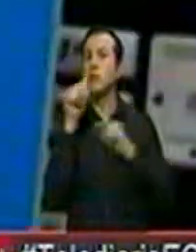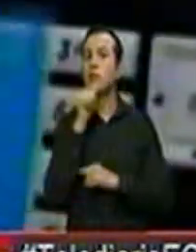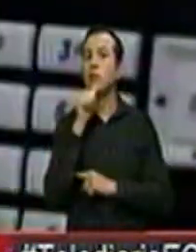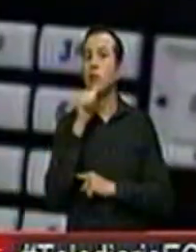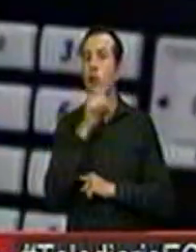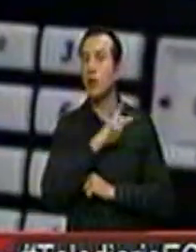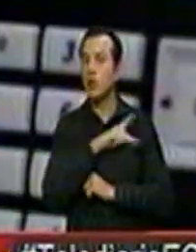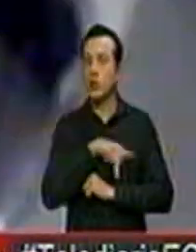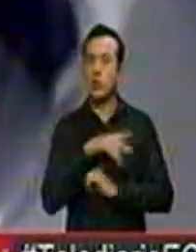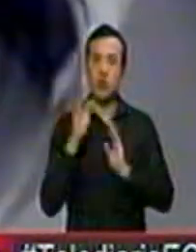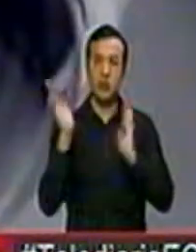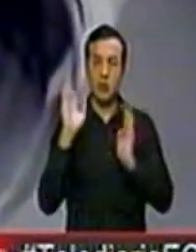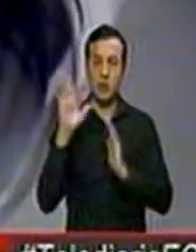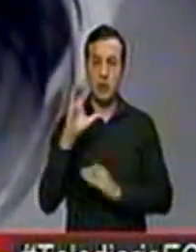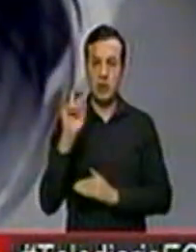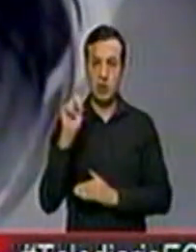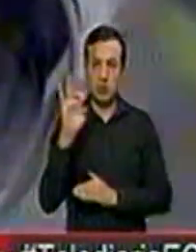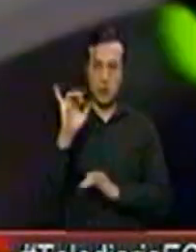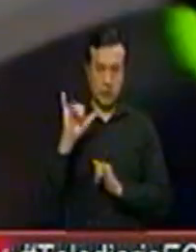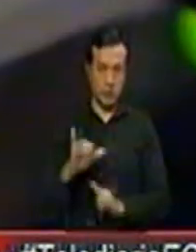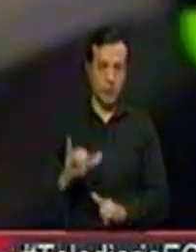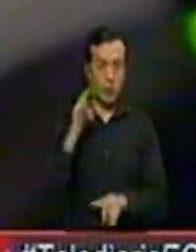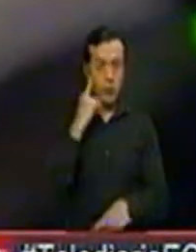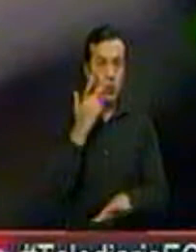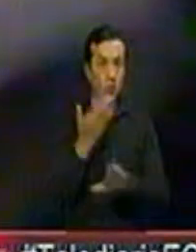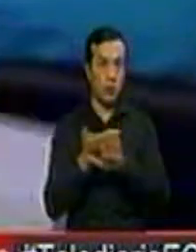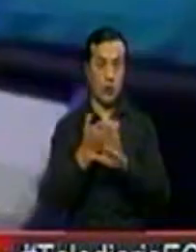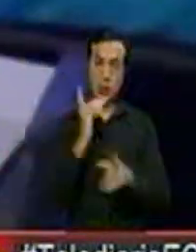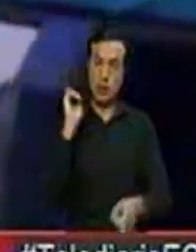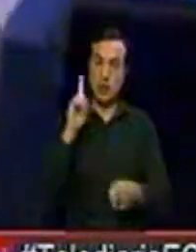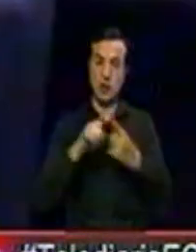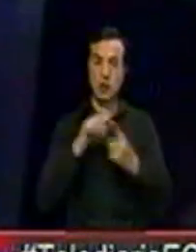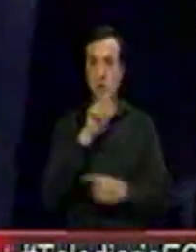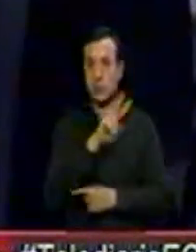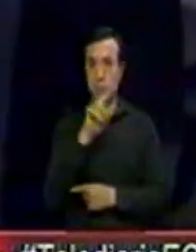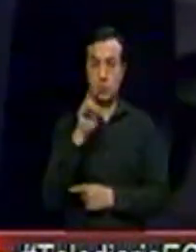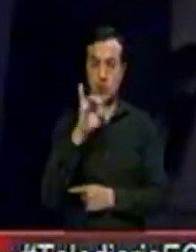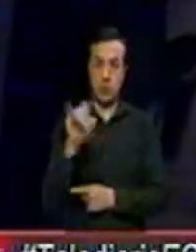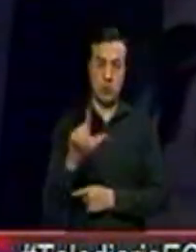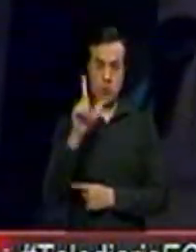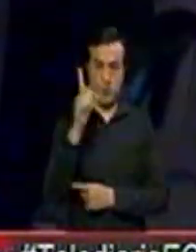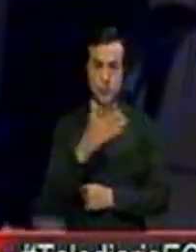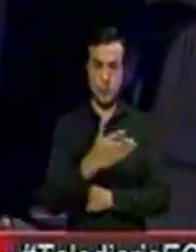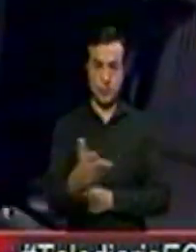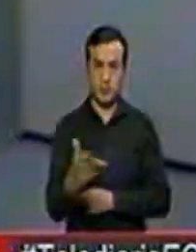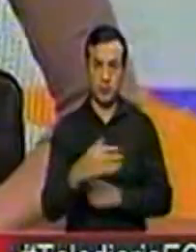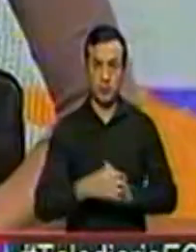gestión temporal del negocio de CNT. Las ofertas se receptarán hasta el 22 de julio. Ronito Apanta, Medios Públicos.